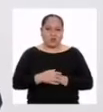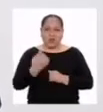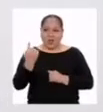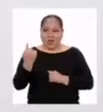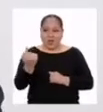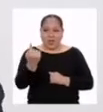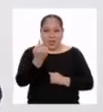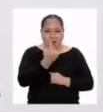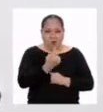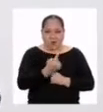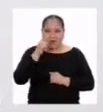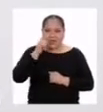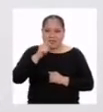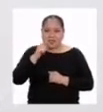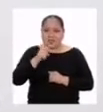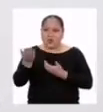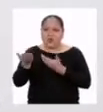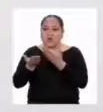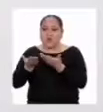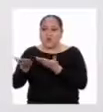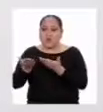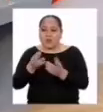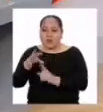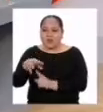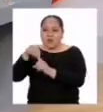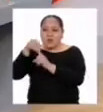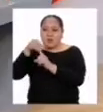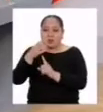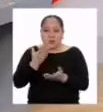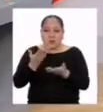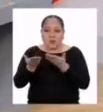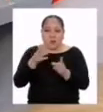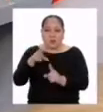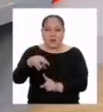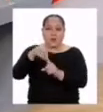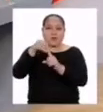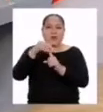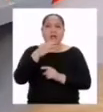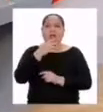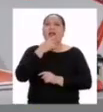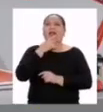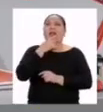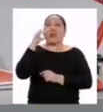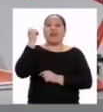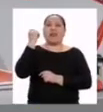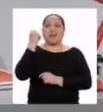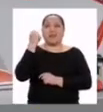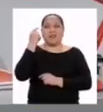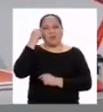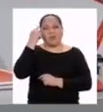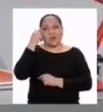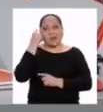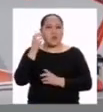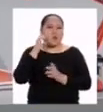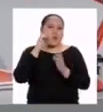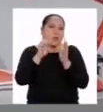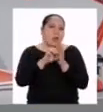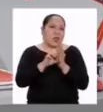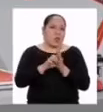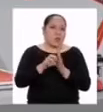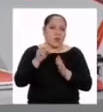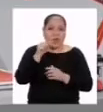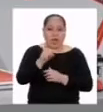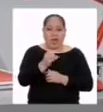Cada uno requiere una atención especial. Ah, ya entendí. Pienso en que, por ejemplo,